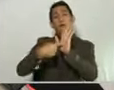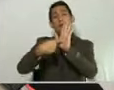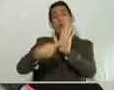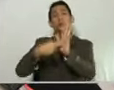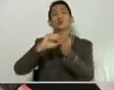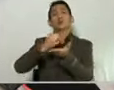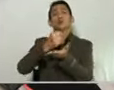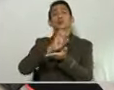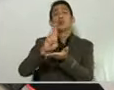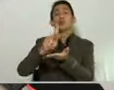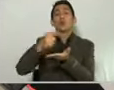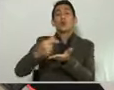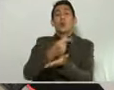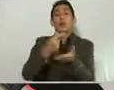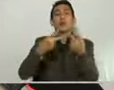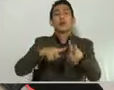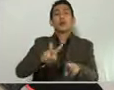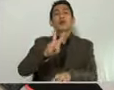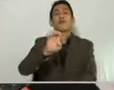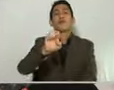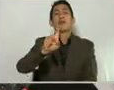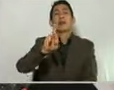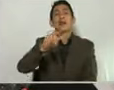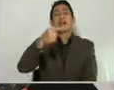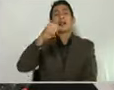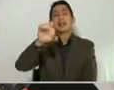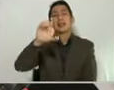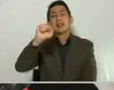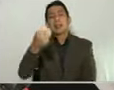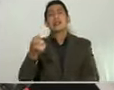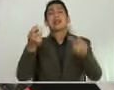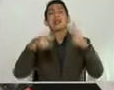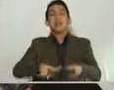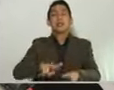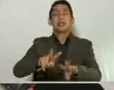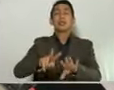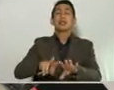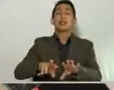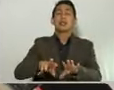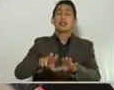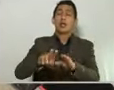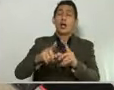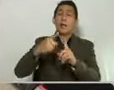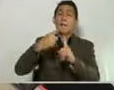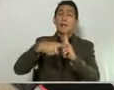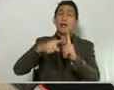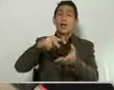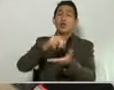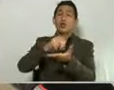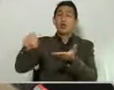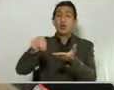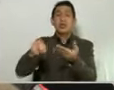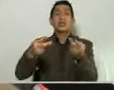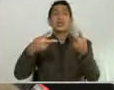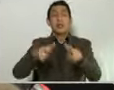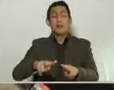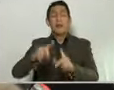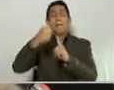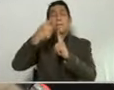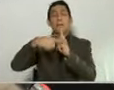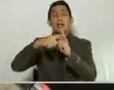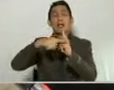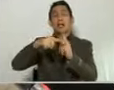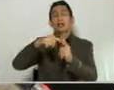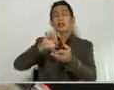Guasmo, de los Vergeles, del Mercado Norte y del Mercado Este. Tenemos 11 obras de regeneración urbana en este